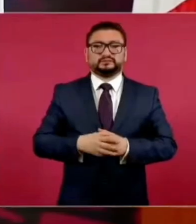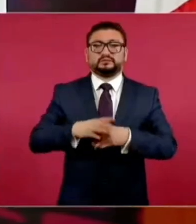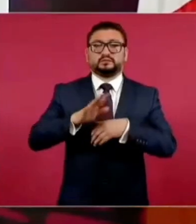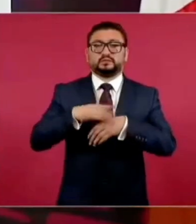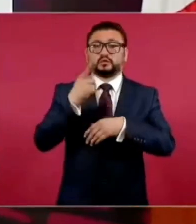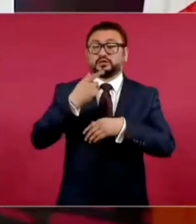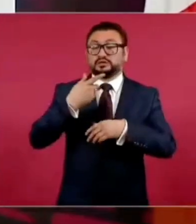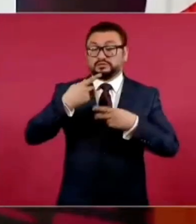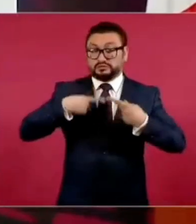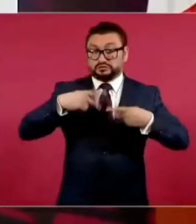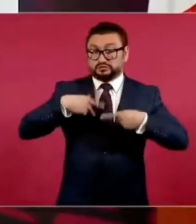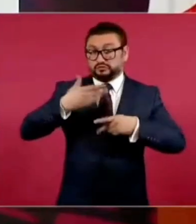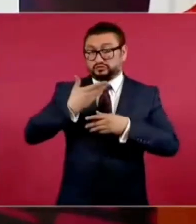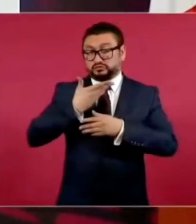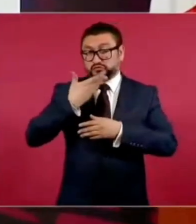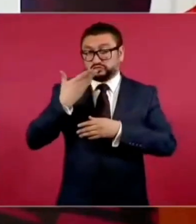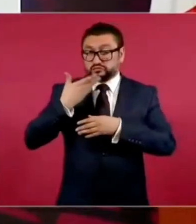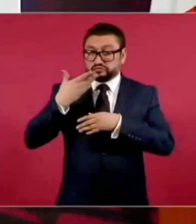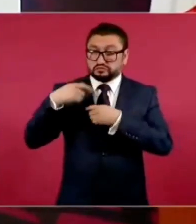conservadores